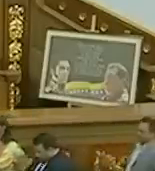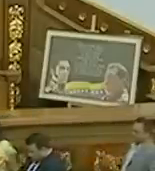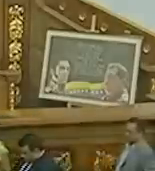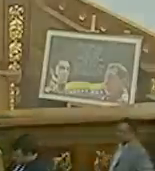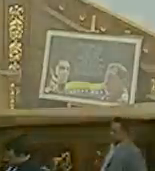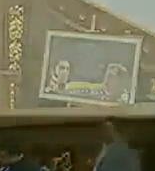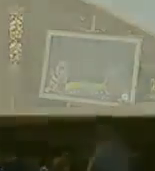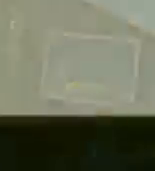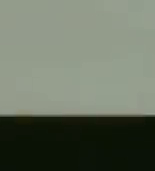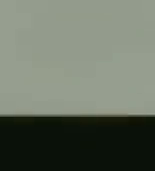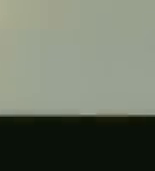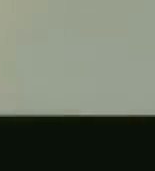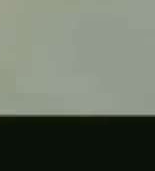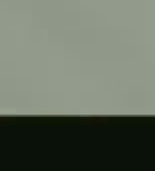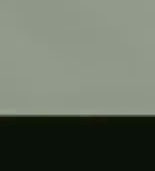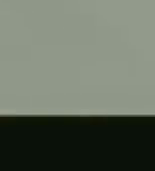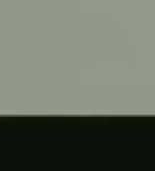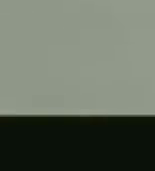Gracias.